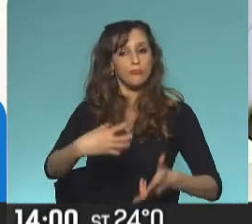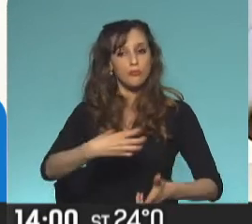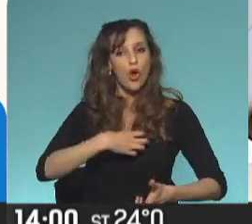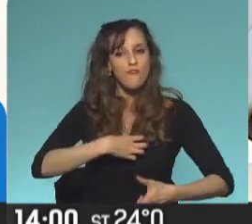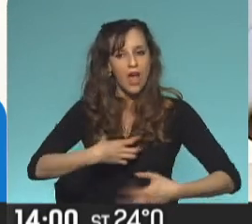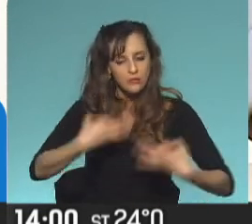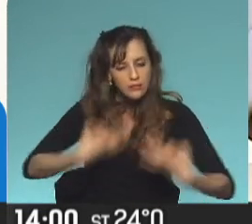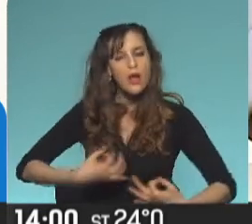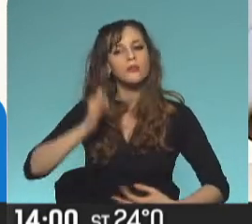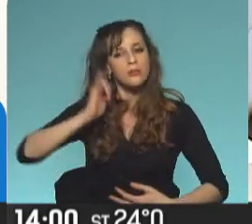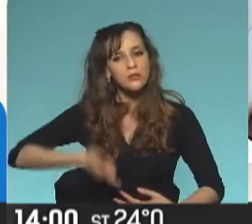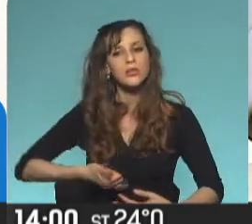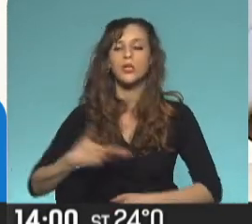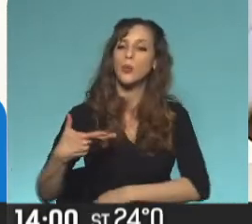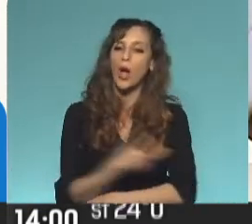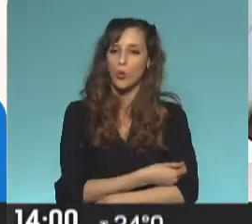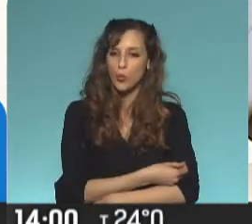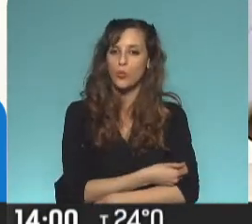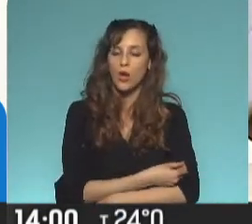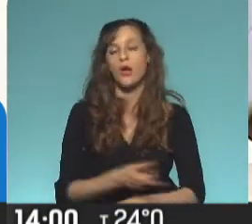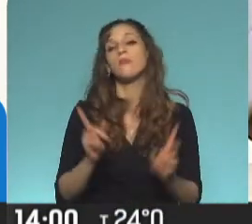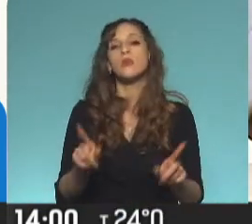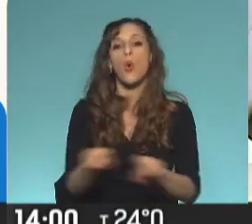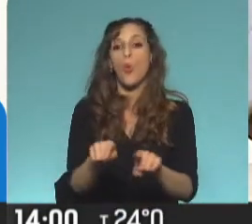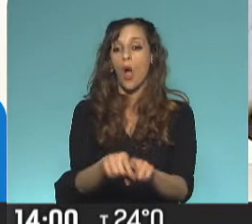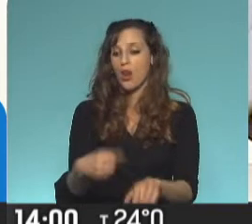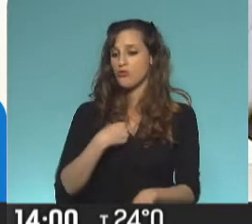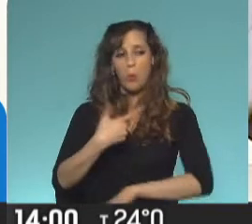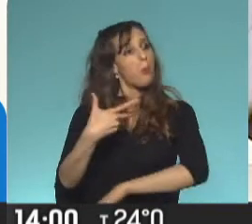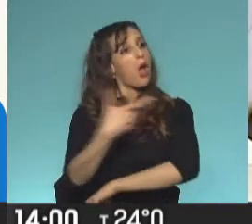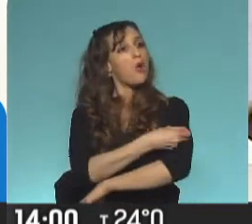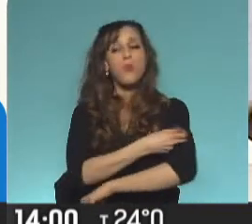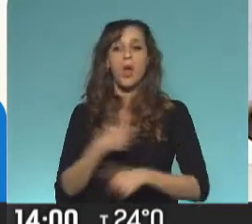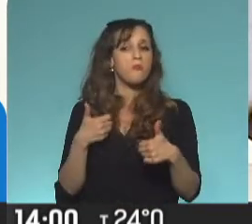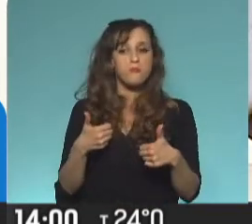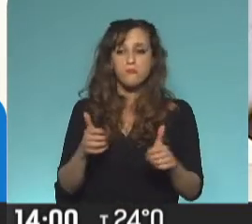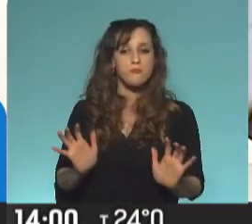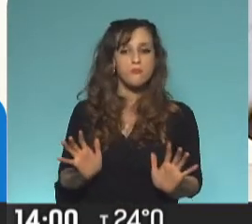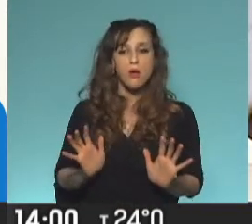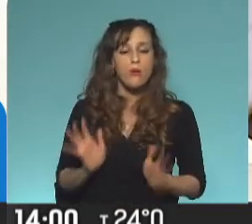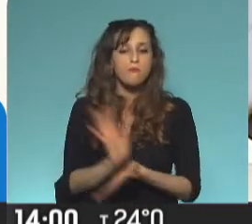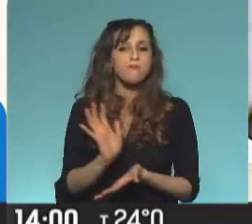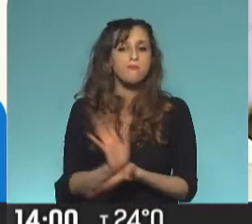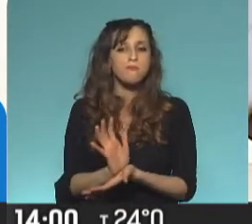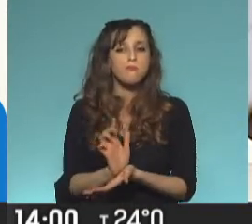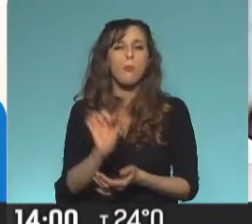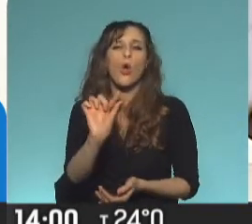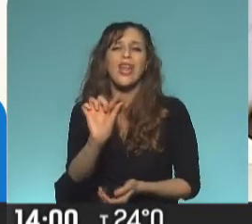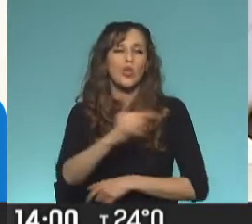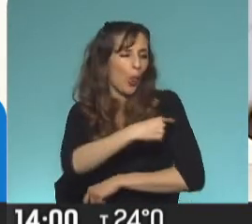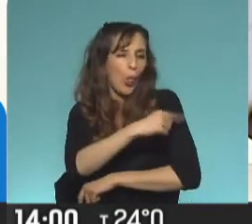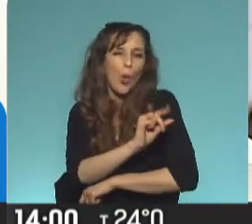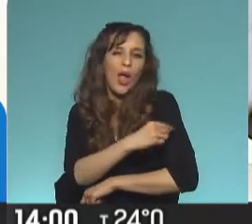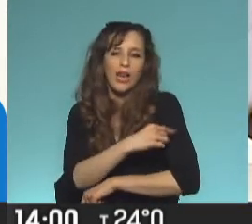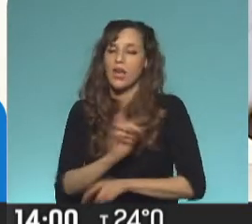mostrar que la vacuna como ocurrió conmigo no trae nada simplemente como una vacuna más un poco de dolor en el brazo